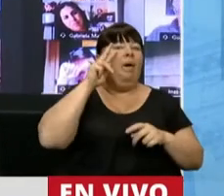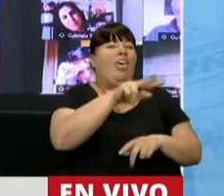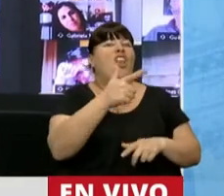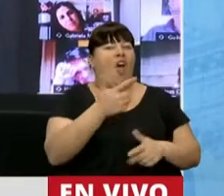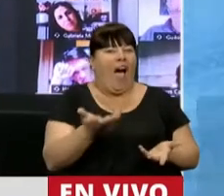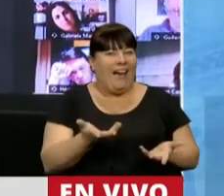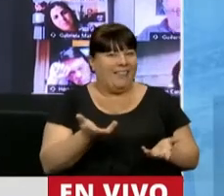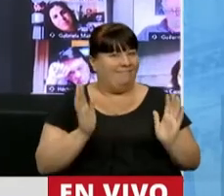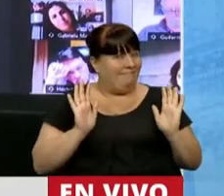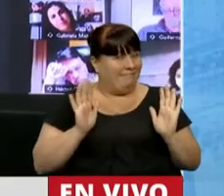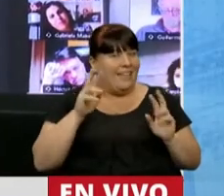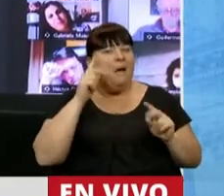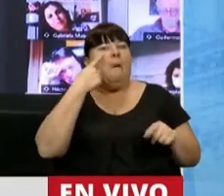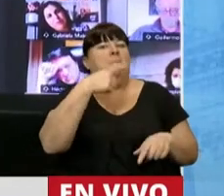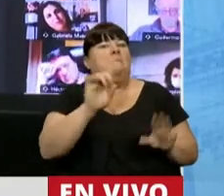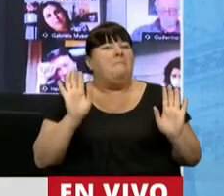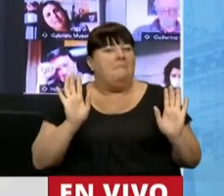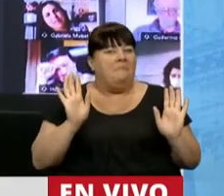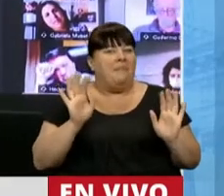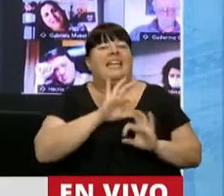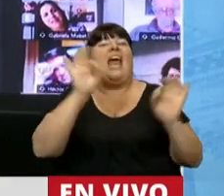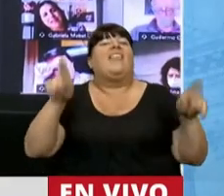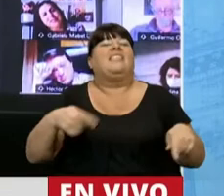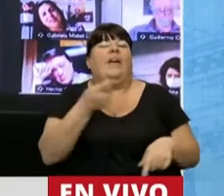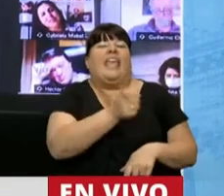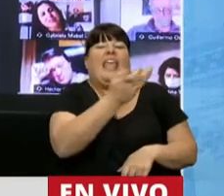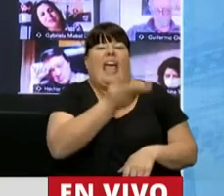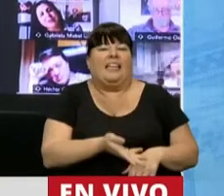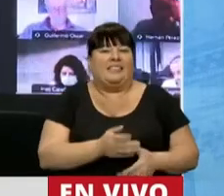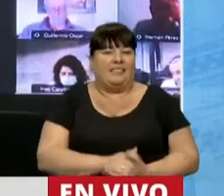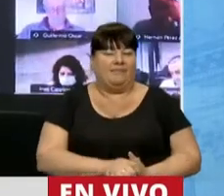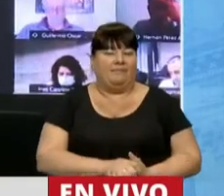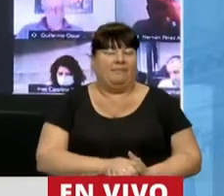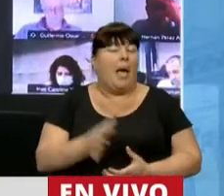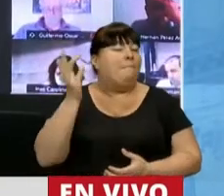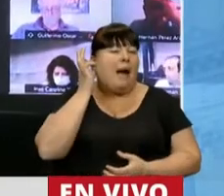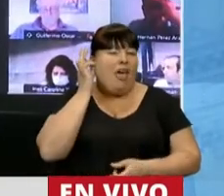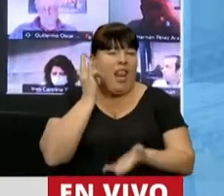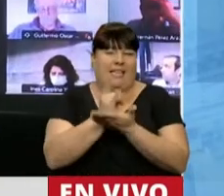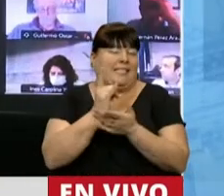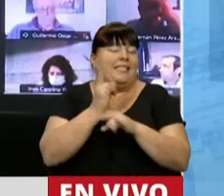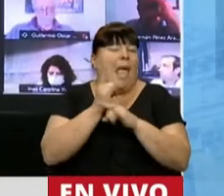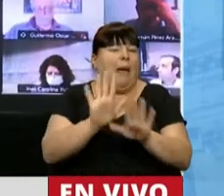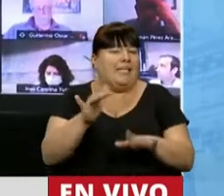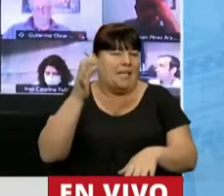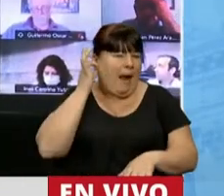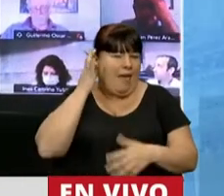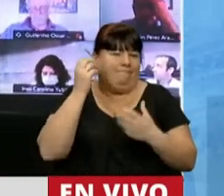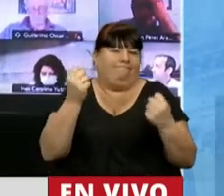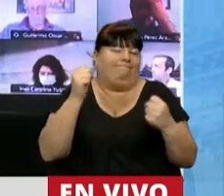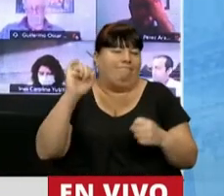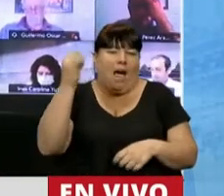ve, nadie los conoce, nadie sabe quién son. El Diego va a seguir siendo el Diego, el